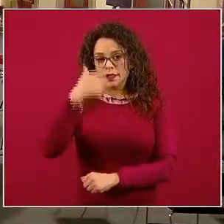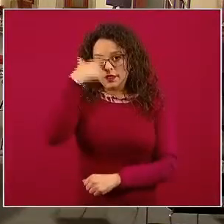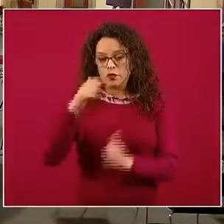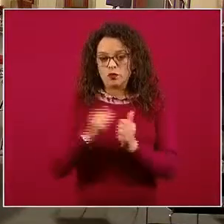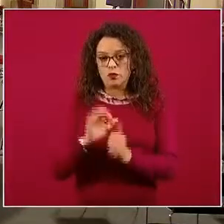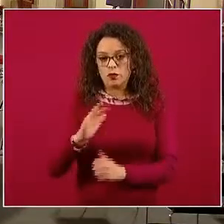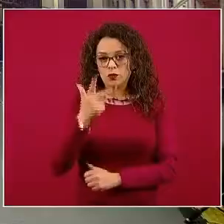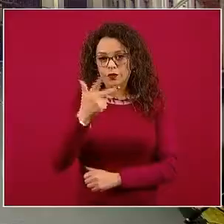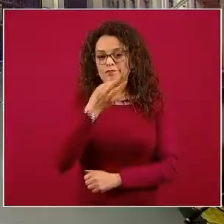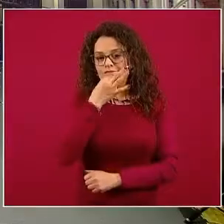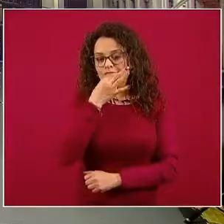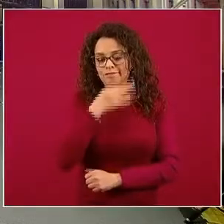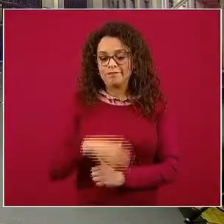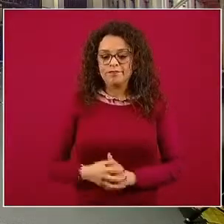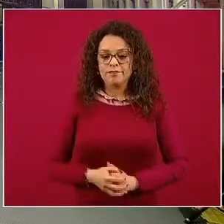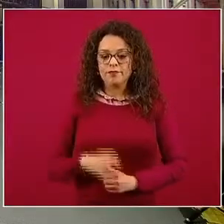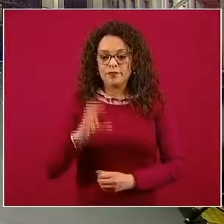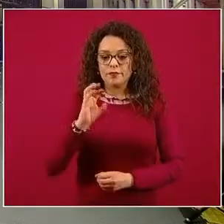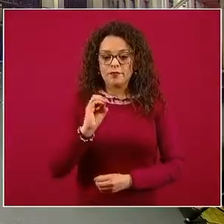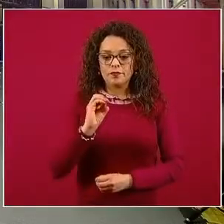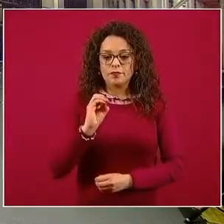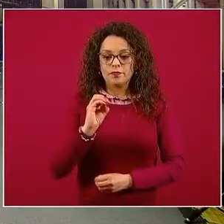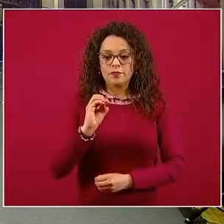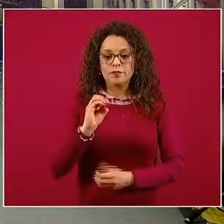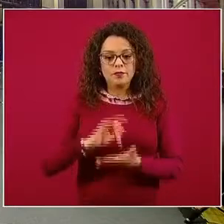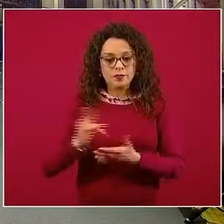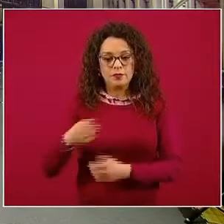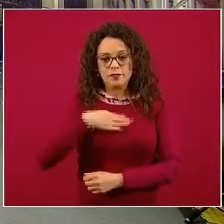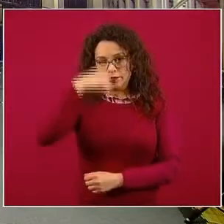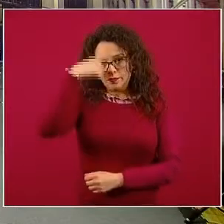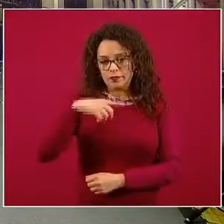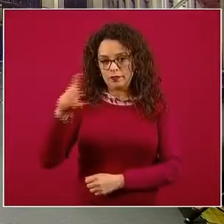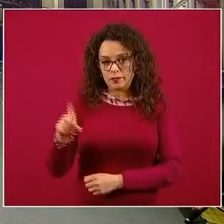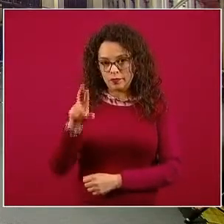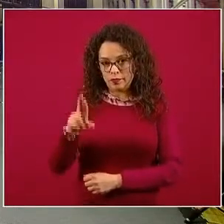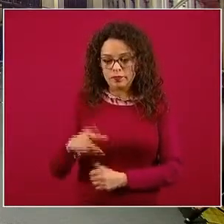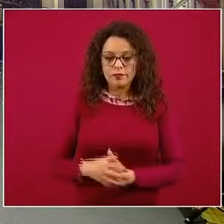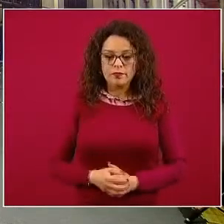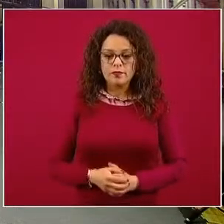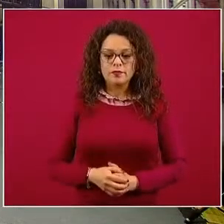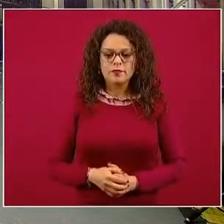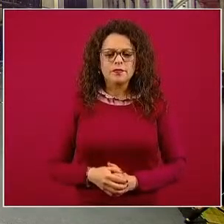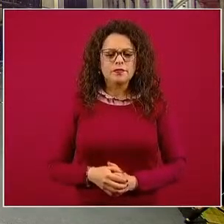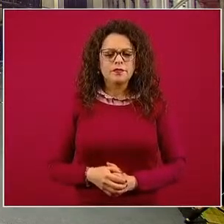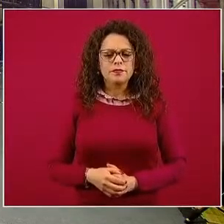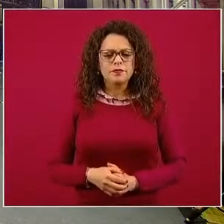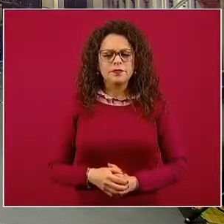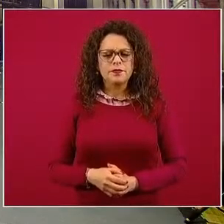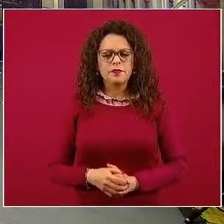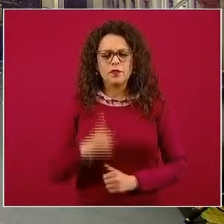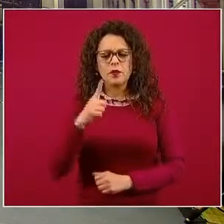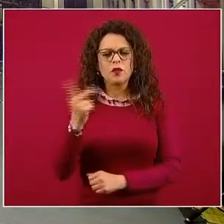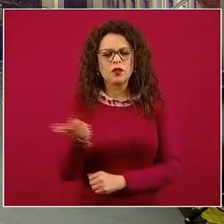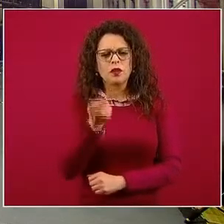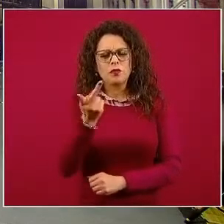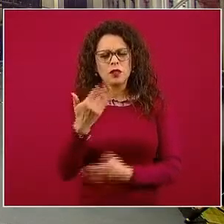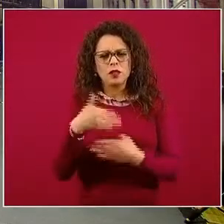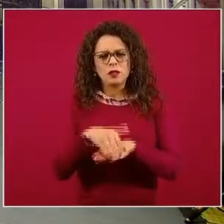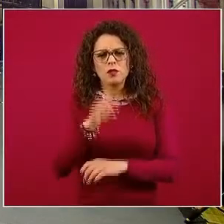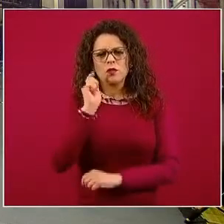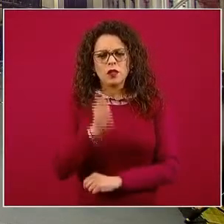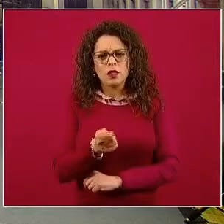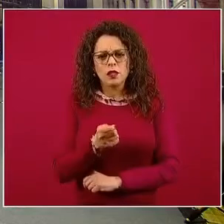Buenas noches, doctor Gatell. Buenas noches, doctora Lomía. Carlos Avaroa, del 1+1. Una pregunta respecto a la